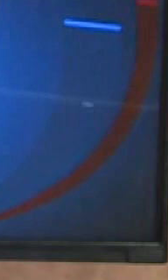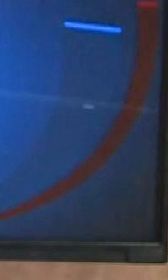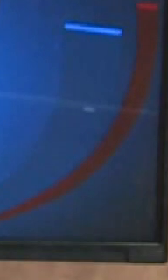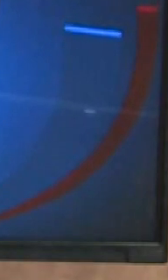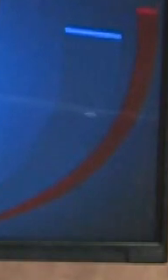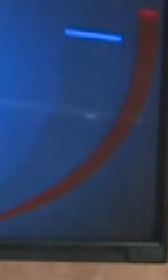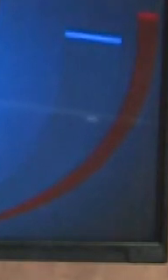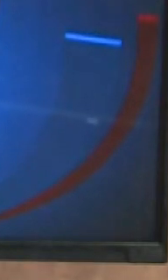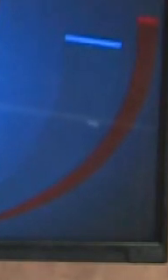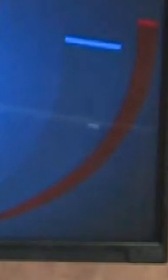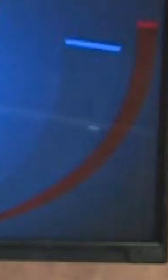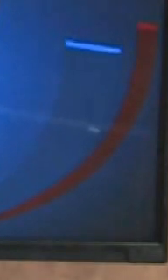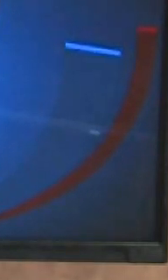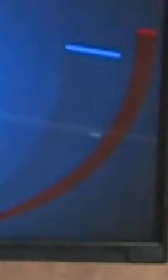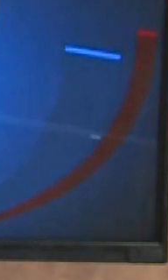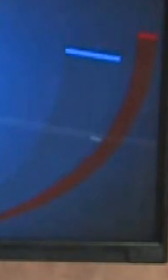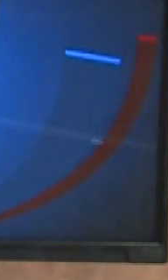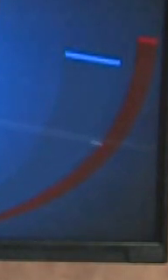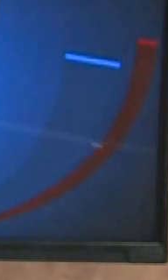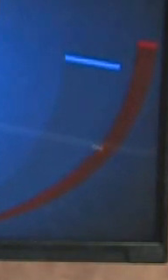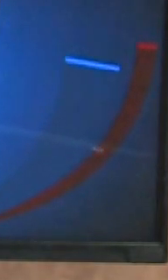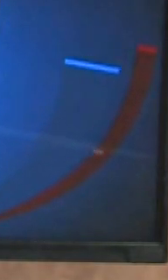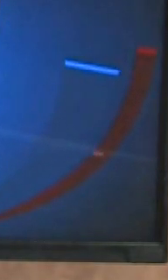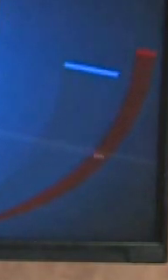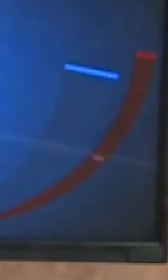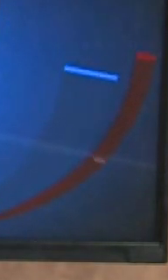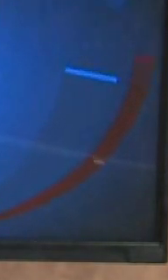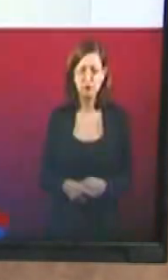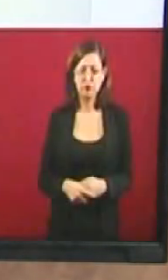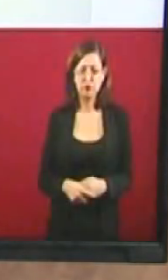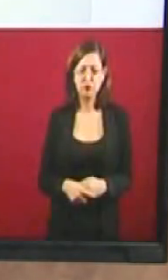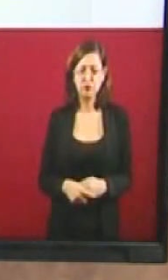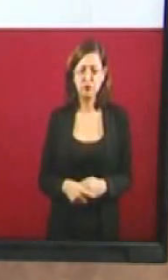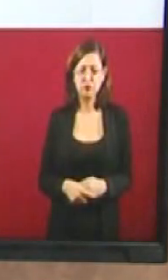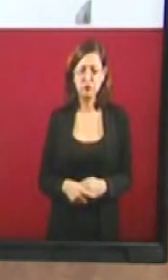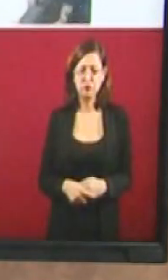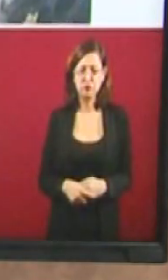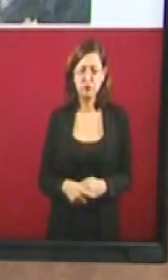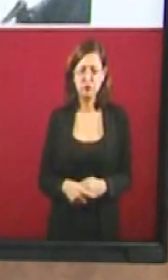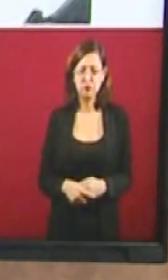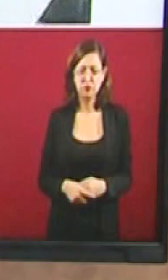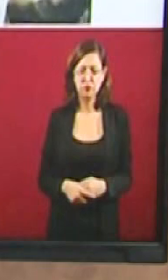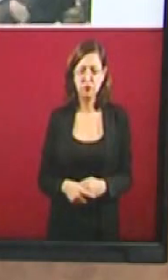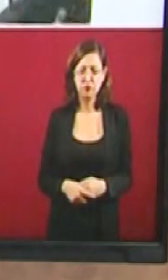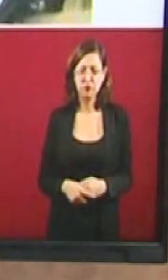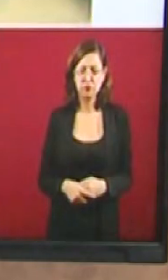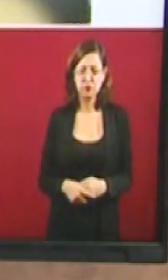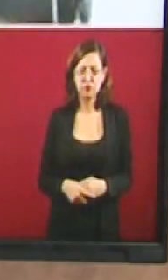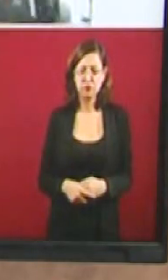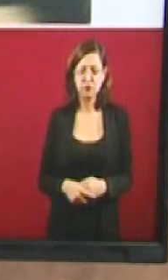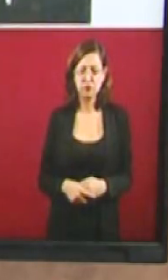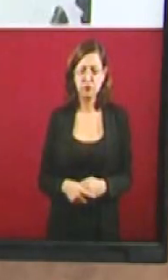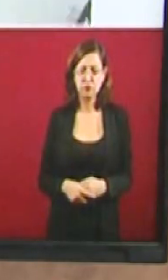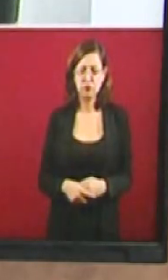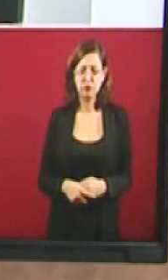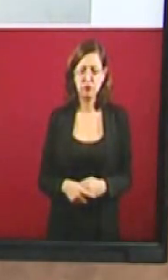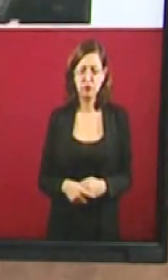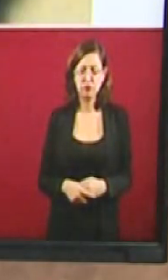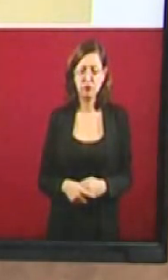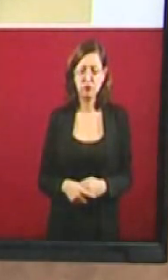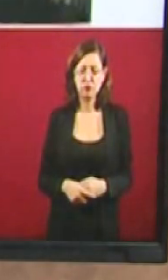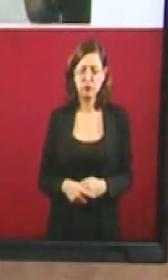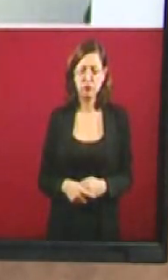con el fin de discutir el tema de la seguridad fronteriza y ahora pasando otros temas autoridades mexicanas anunciaron la captura